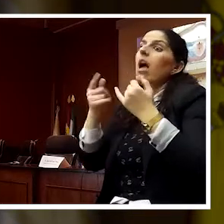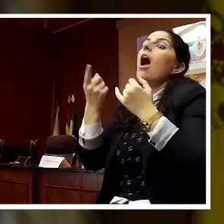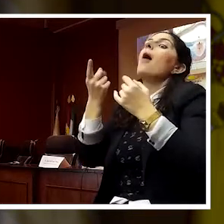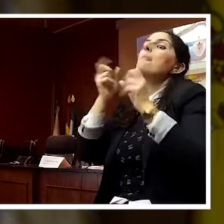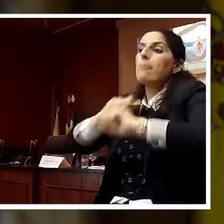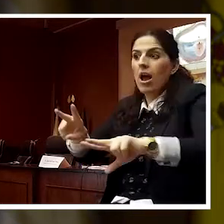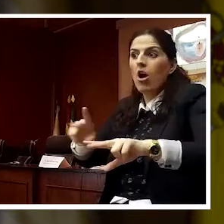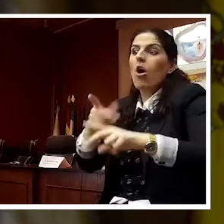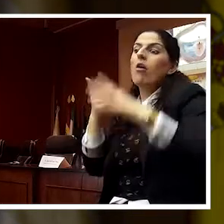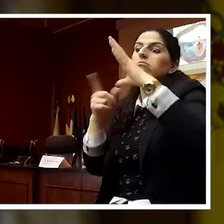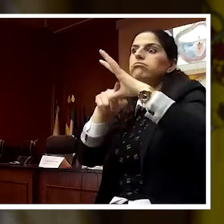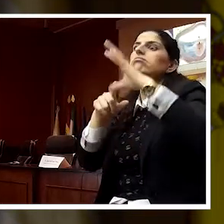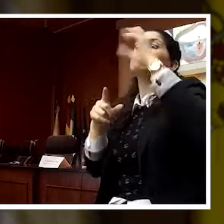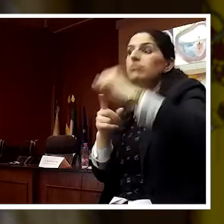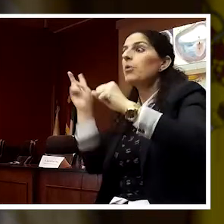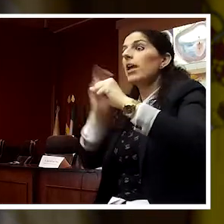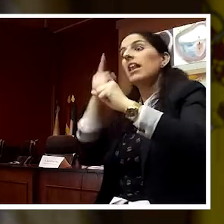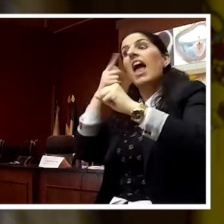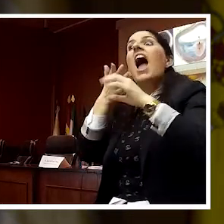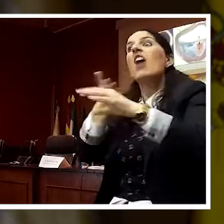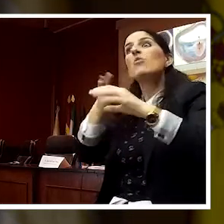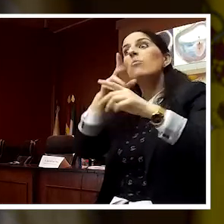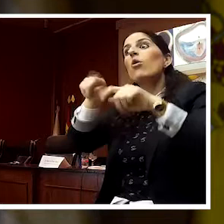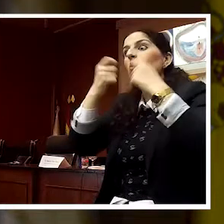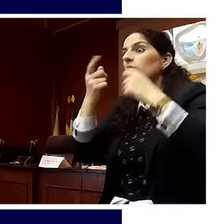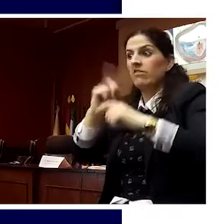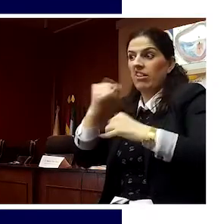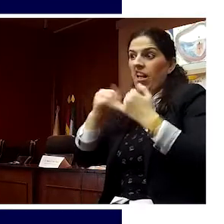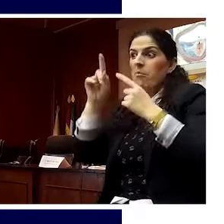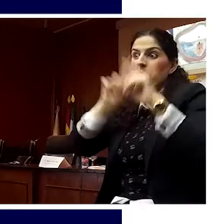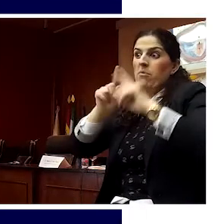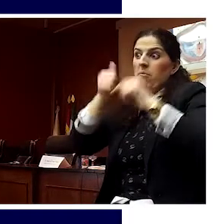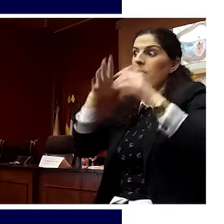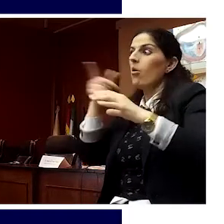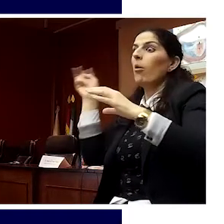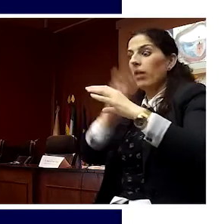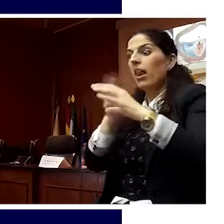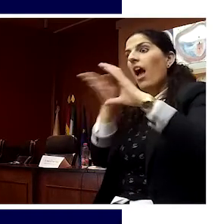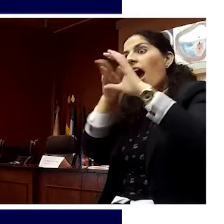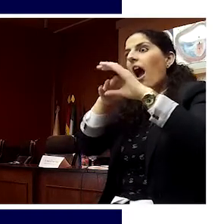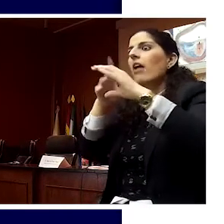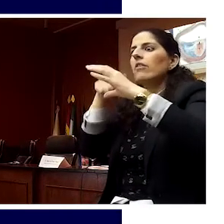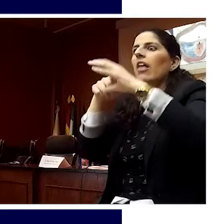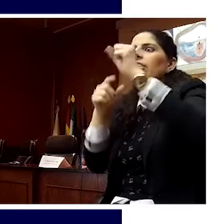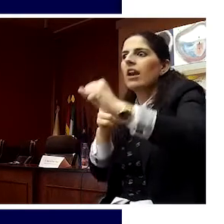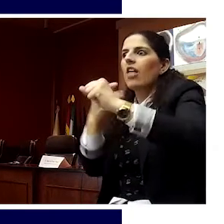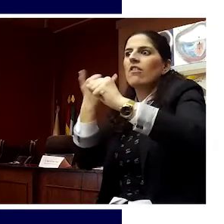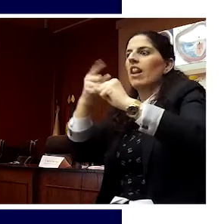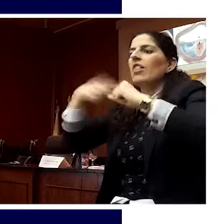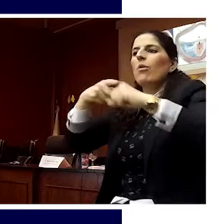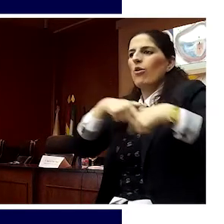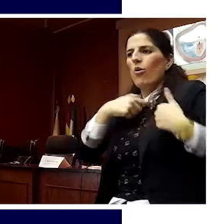Esta es la situación de la que les estoy hablando. A la izquierda ven una placa de ateroma sin que afecte a la luz del vaso y